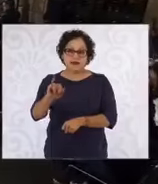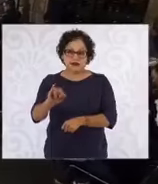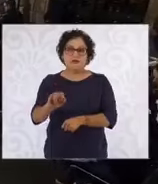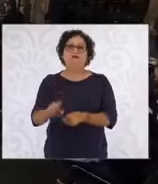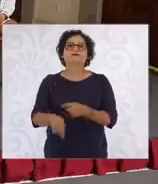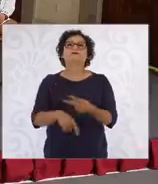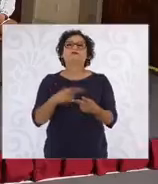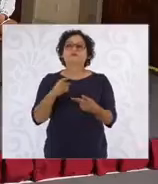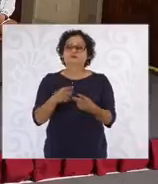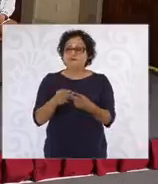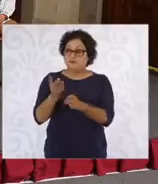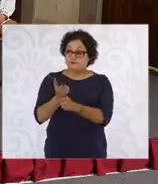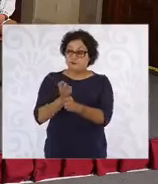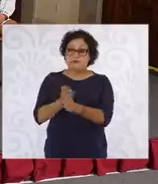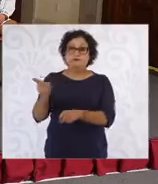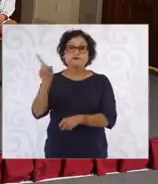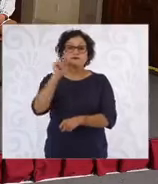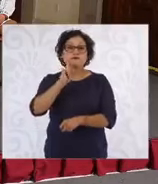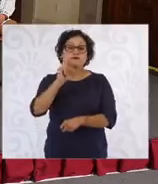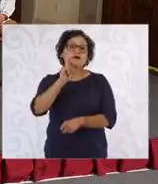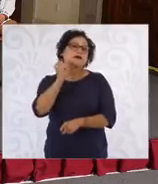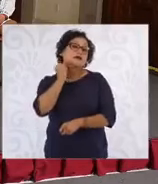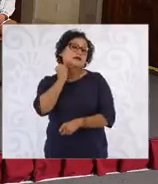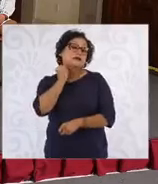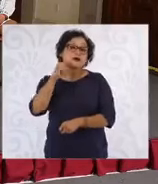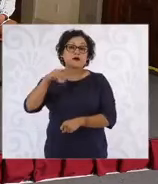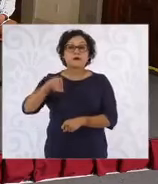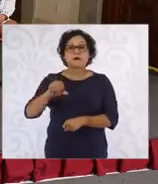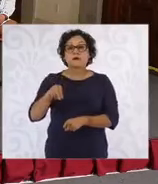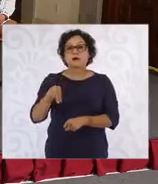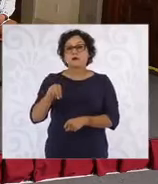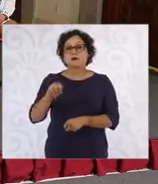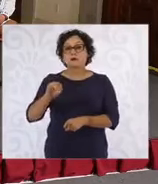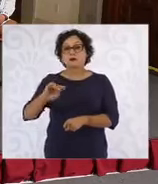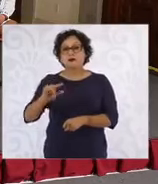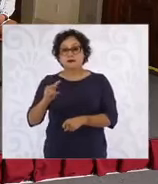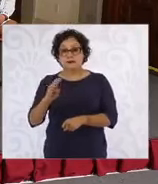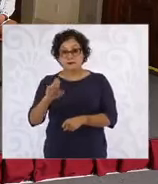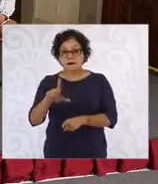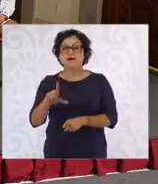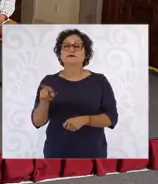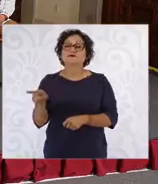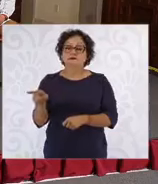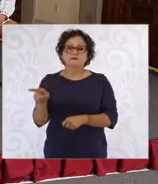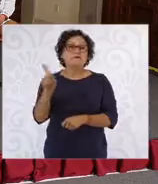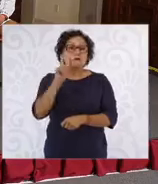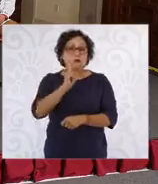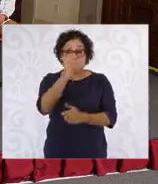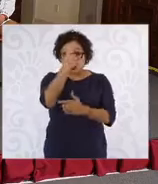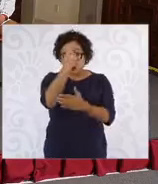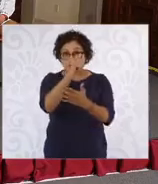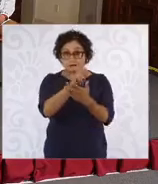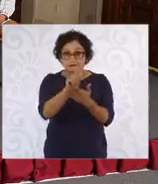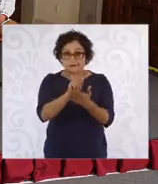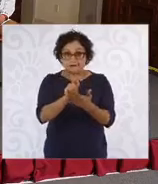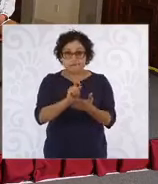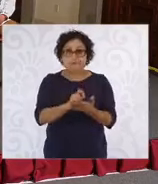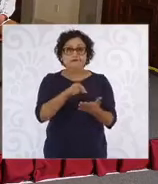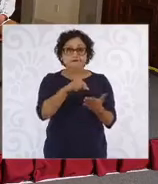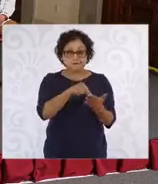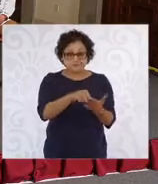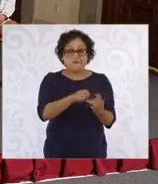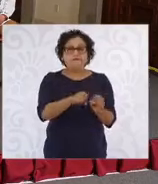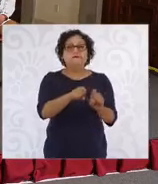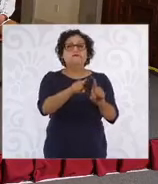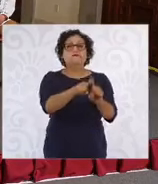Invitamos a la senadora Malú Mícher, que está aquí con nosotros, que fue autora y correctora de una buena parte de